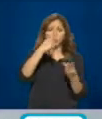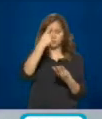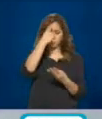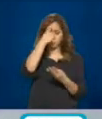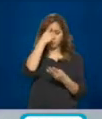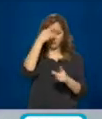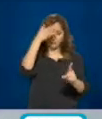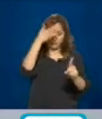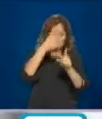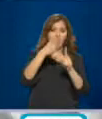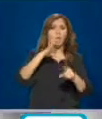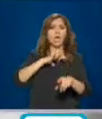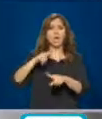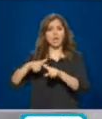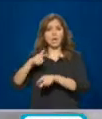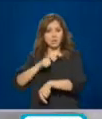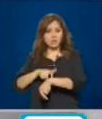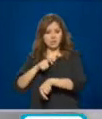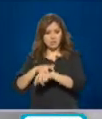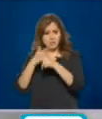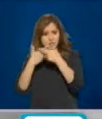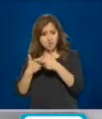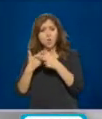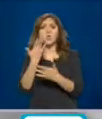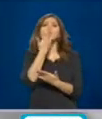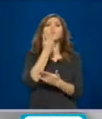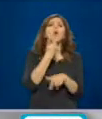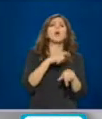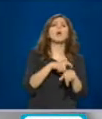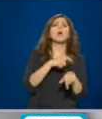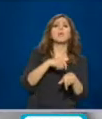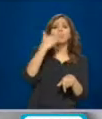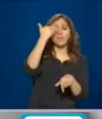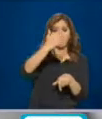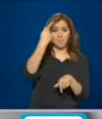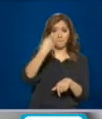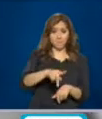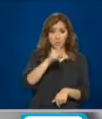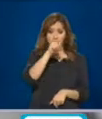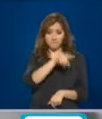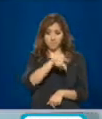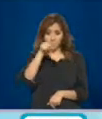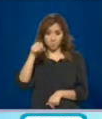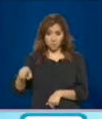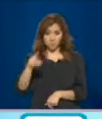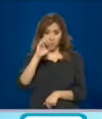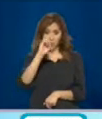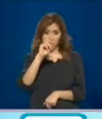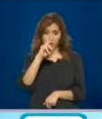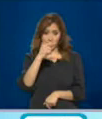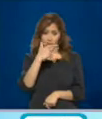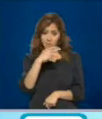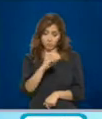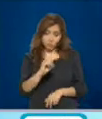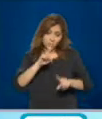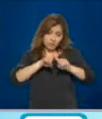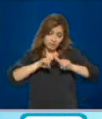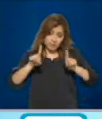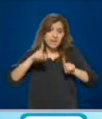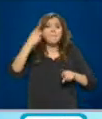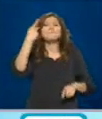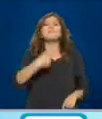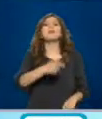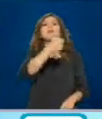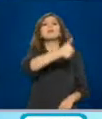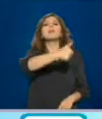puedes estar, si tienes tiempo, si no lo tienes, pero finalmente la experiencia orgásmica es la misma. Lo interesante es que cada quien